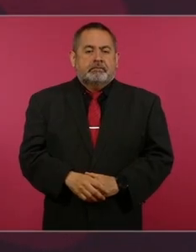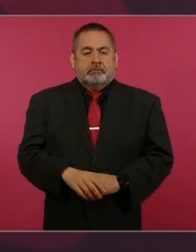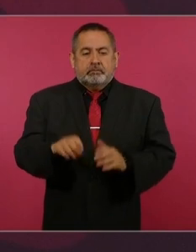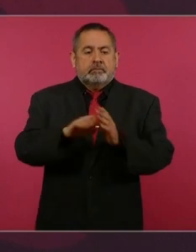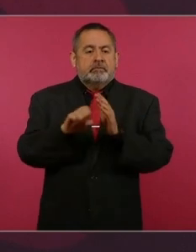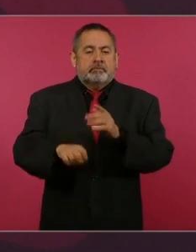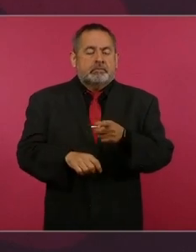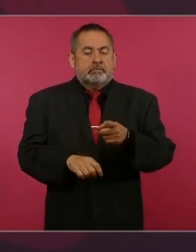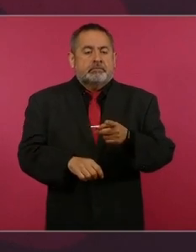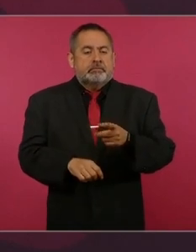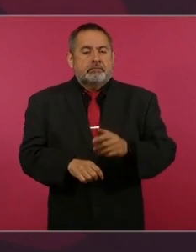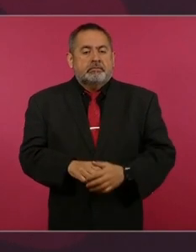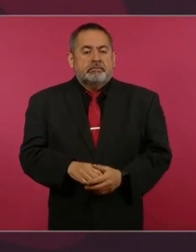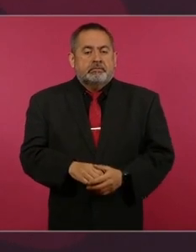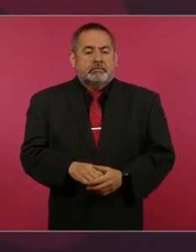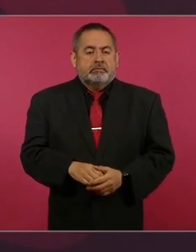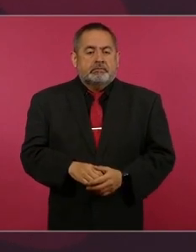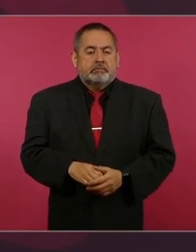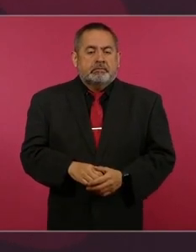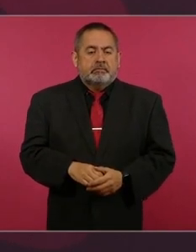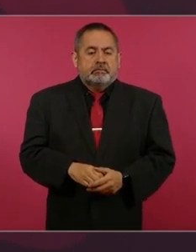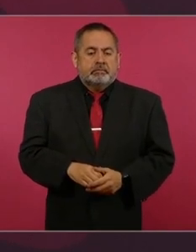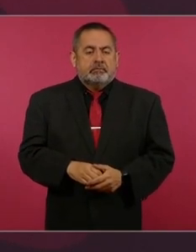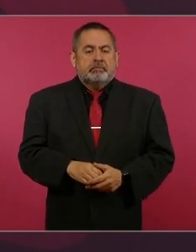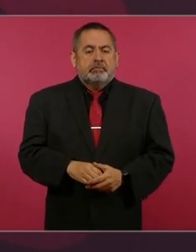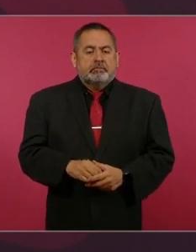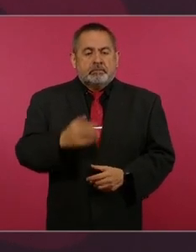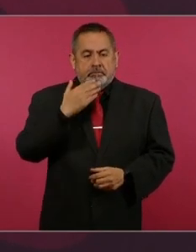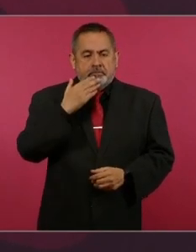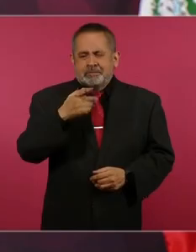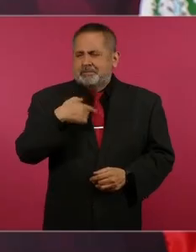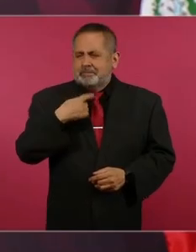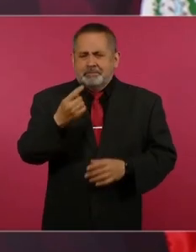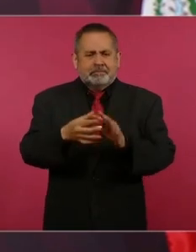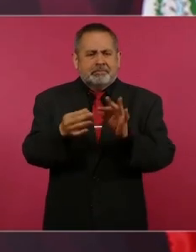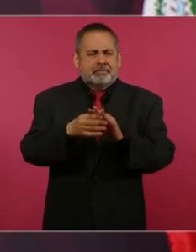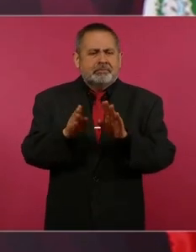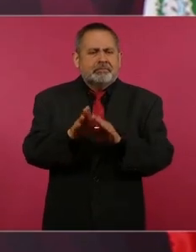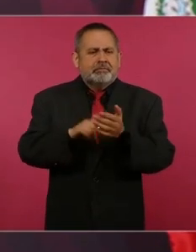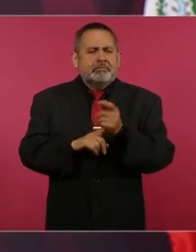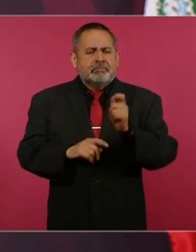ejemplo, fue buenísimo, ¿no? Porque le contaba yo lo